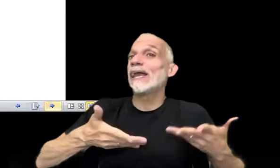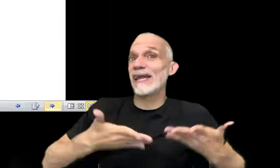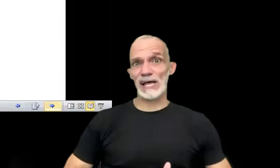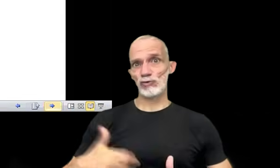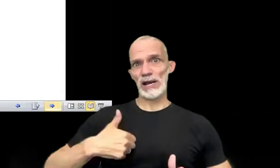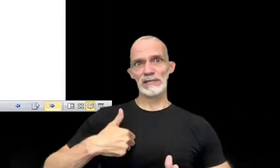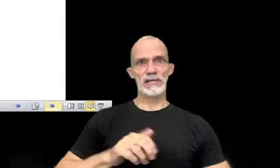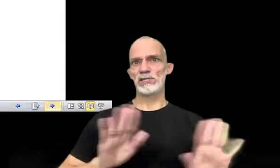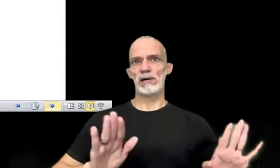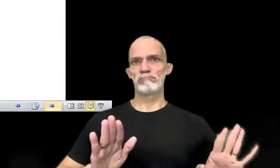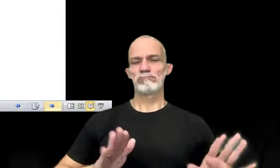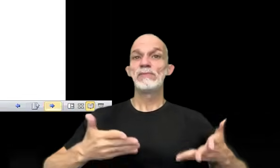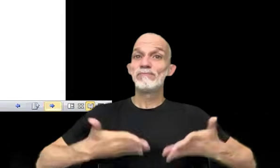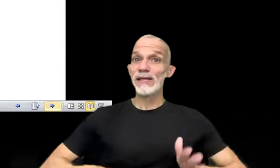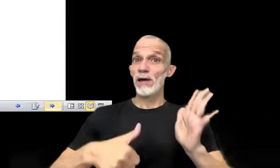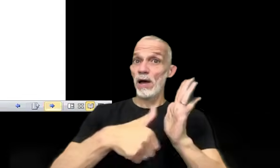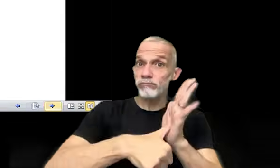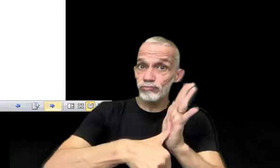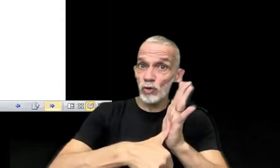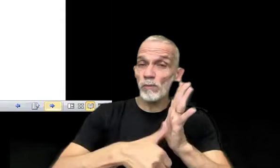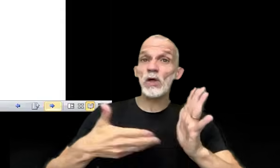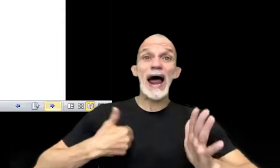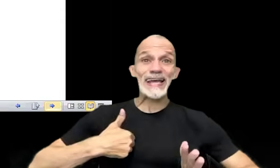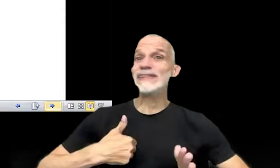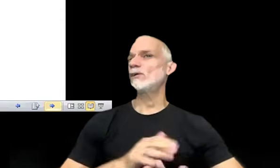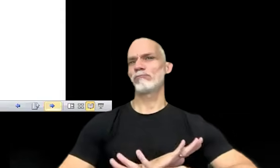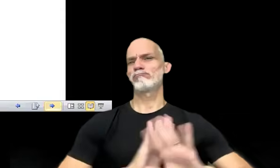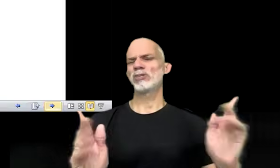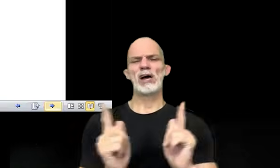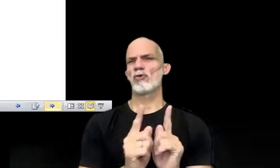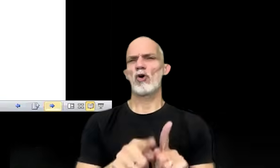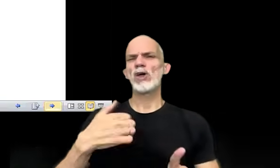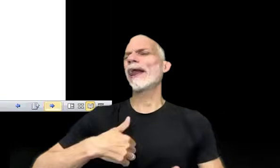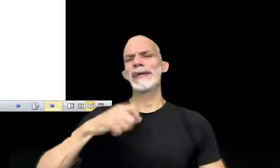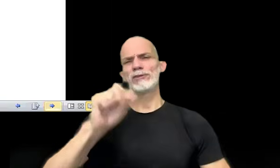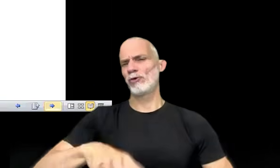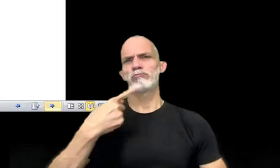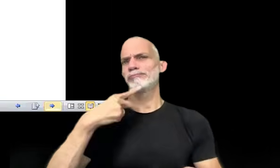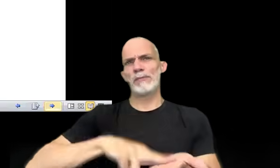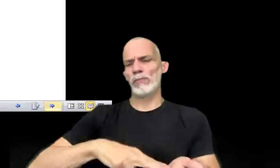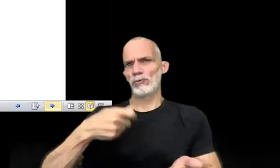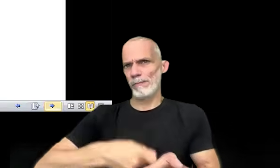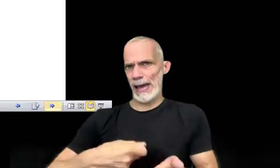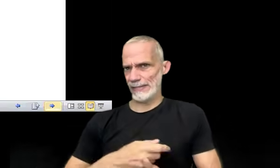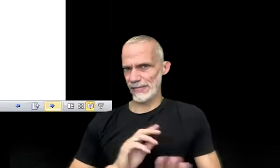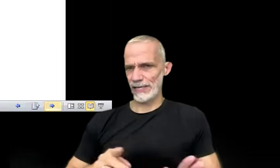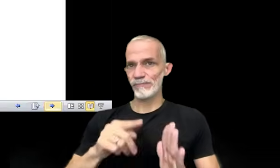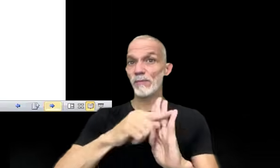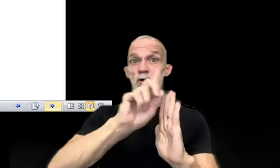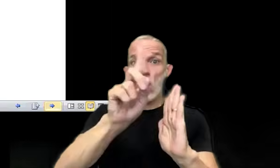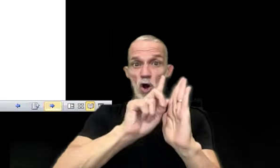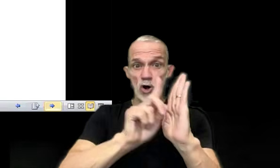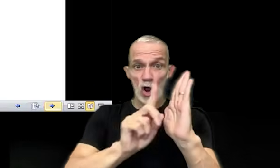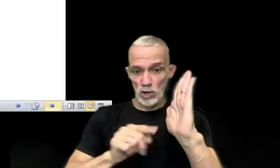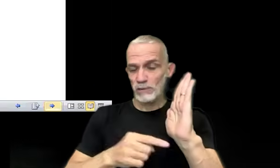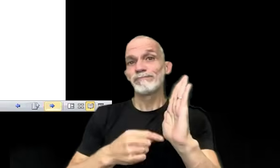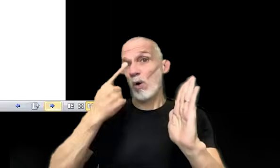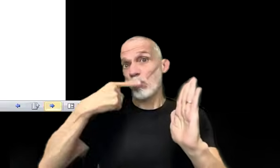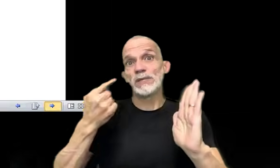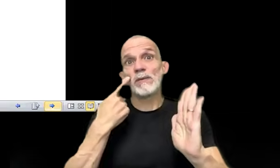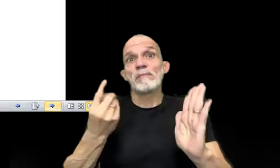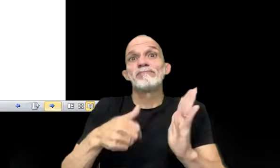en la Argentina, si es de nacionalidad argentina. Y así se resuelve la cuestión